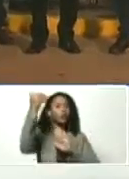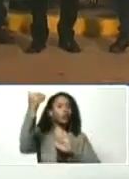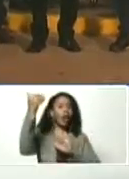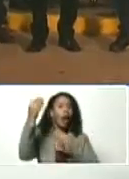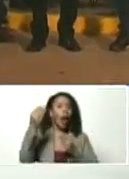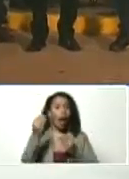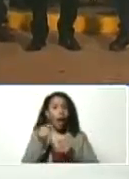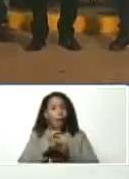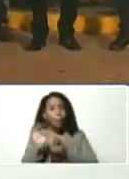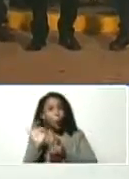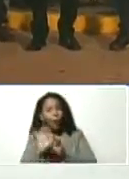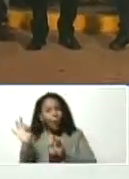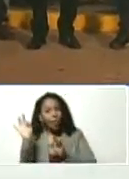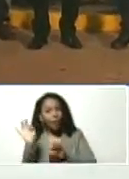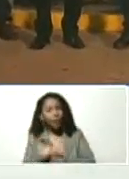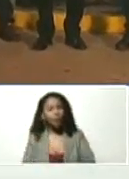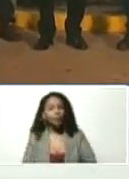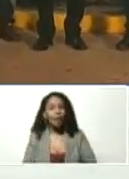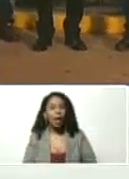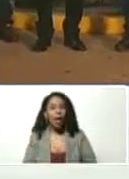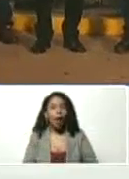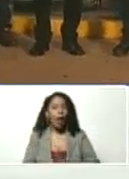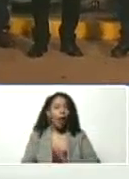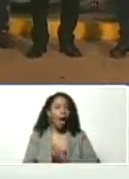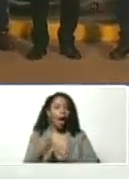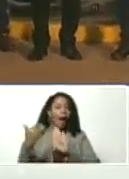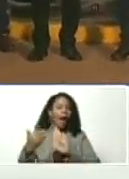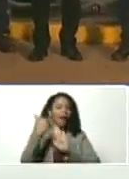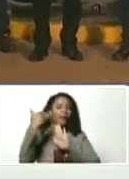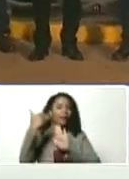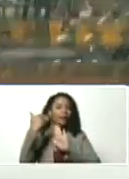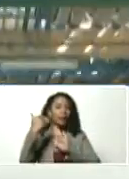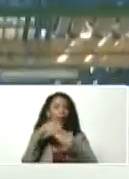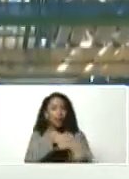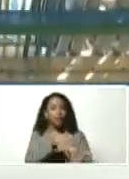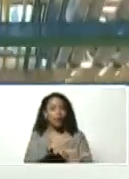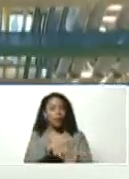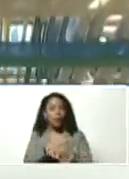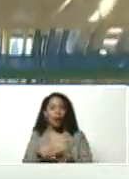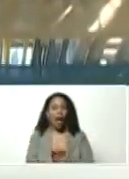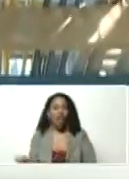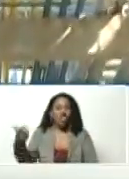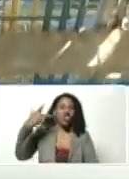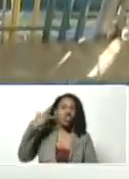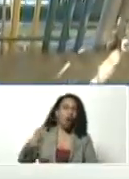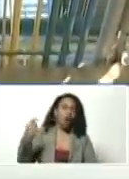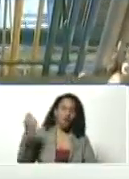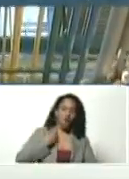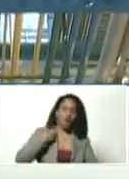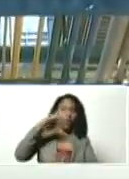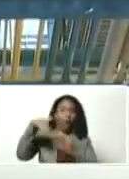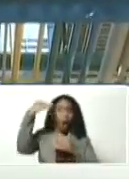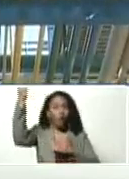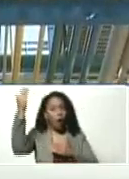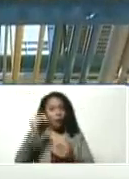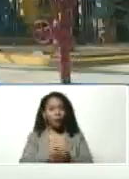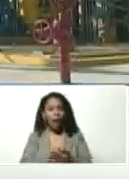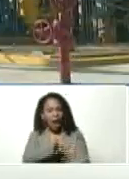moneda, la guerra para negarnos financiamiento externo, la guerra